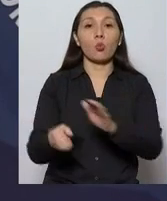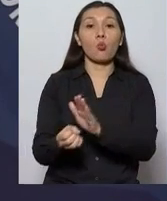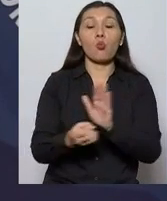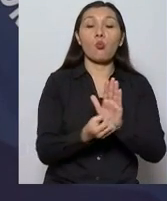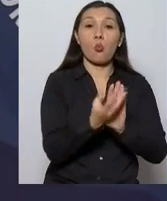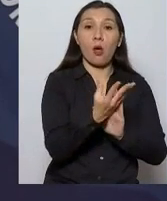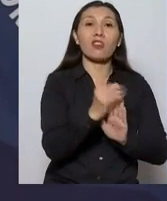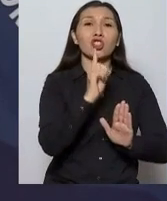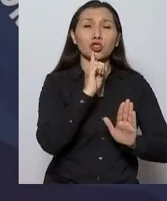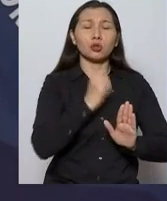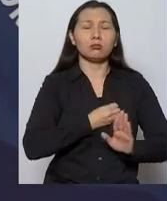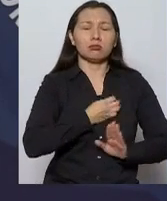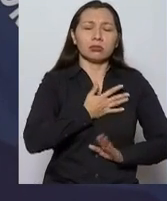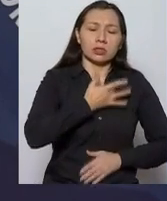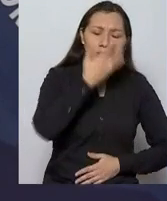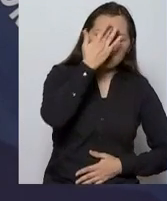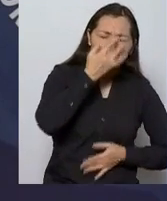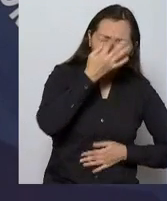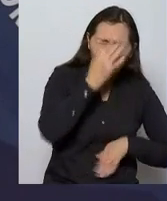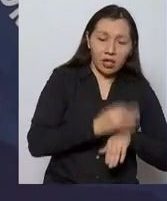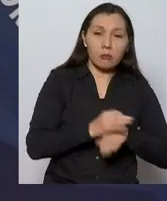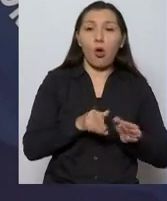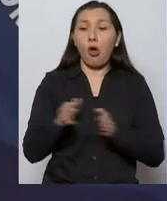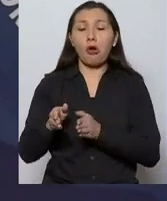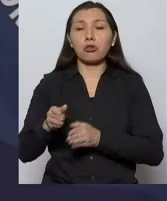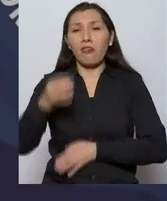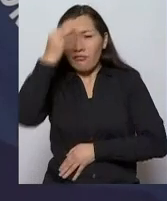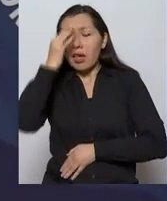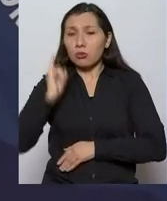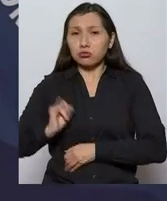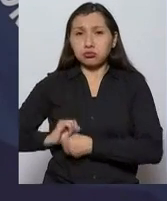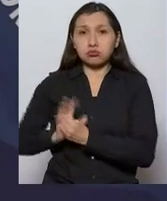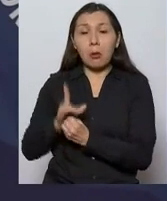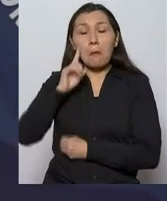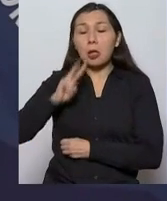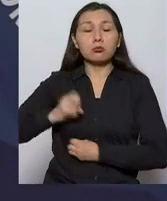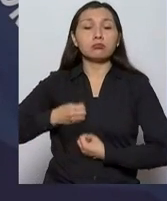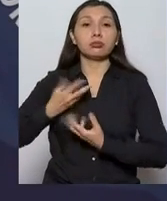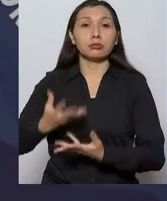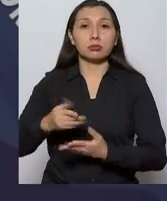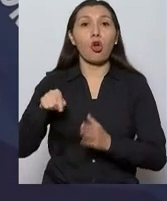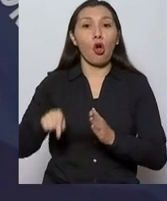nuevos con síntomas y sin síntomas. Hoy día se va a informar